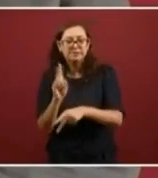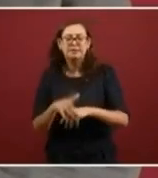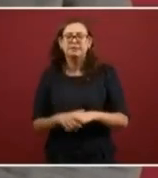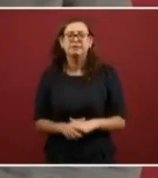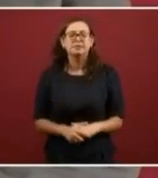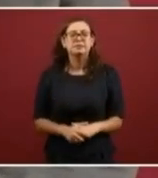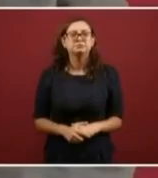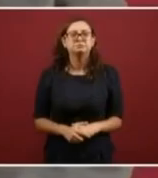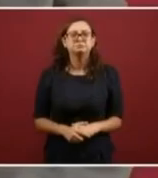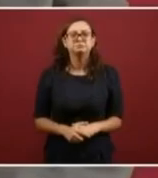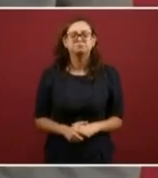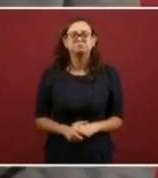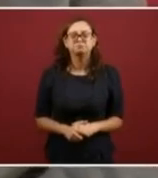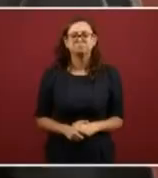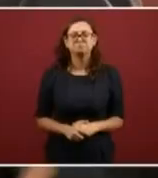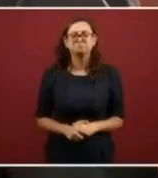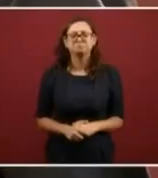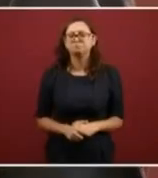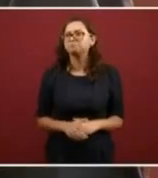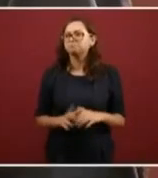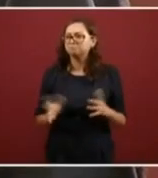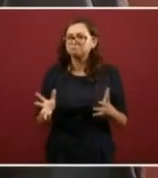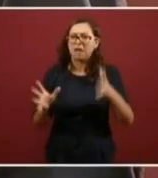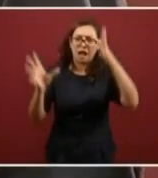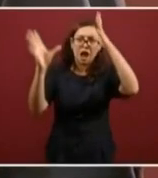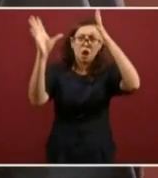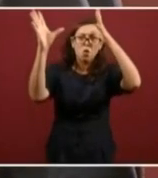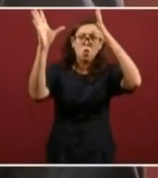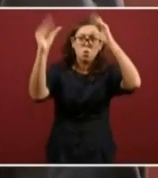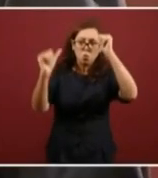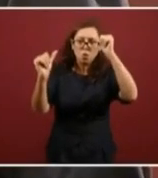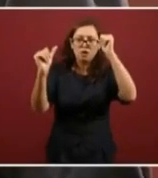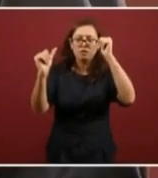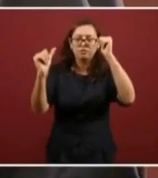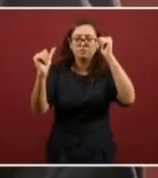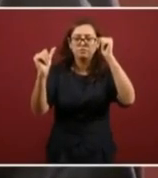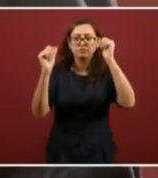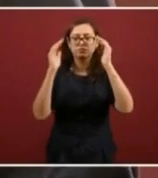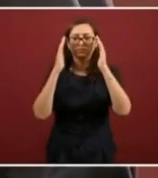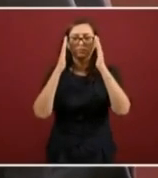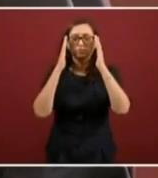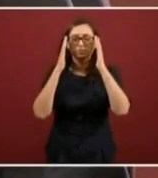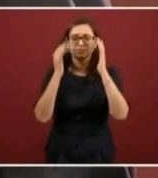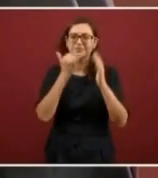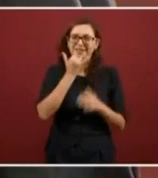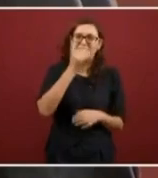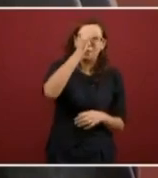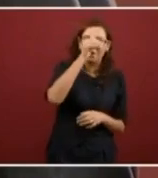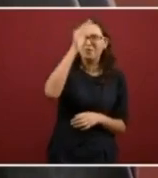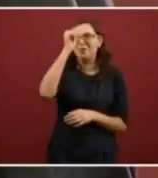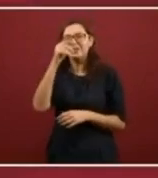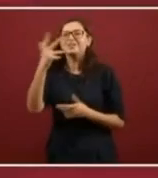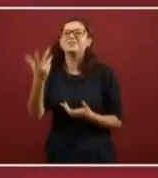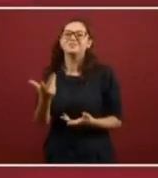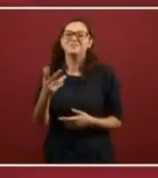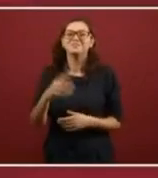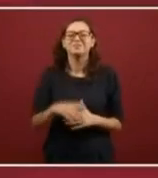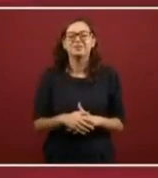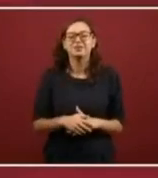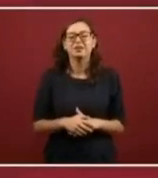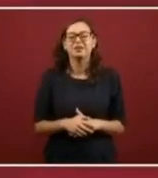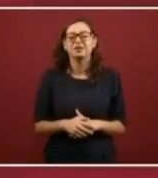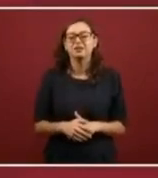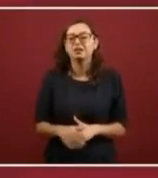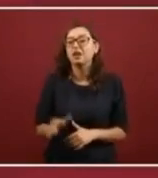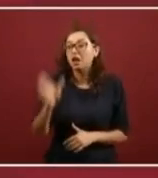se acordó, ponernos de acuerdo, bueno, valiéndome de la redundancia, se acordó